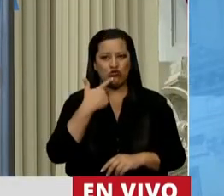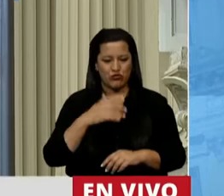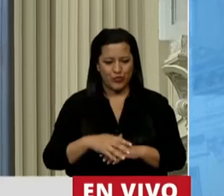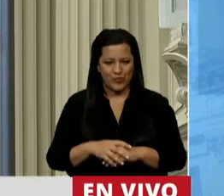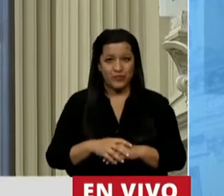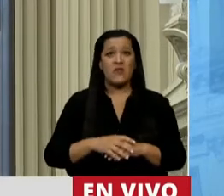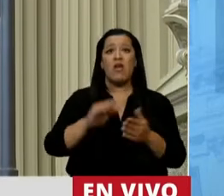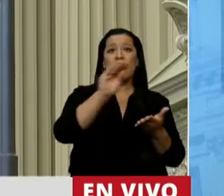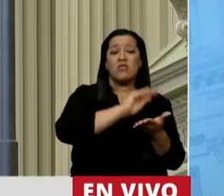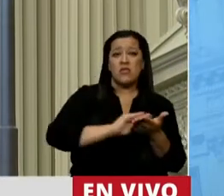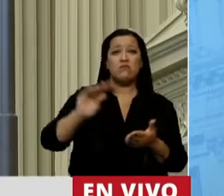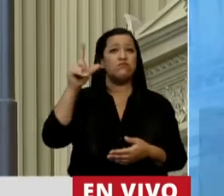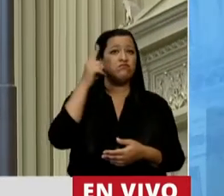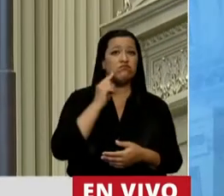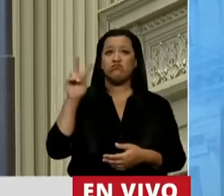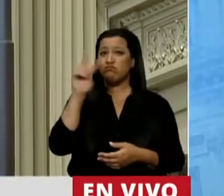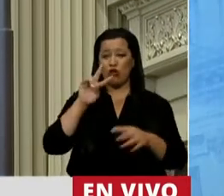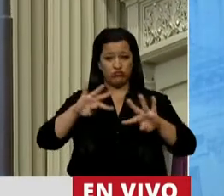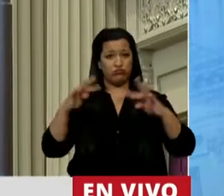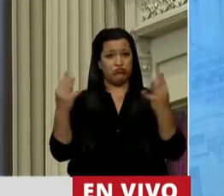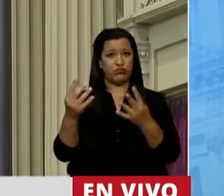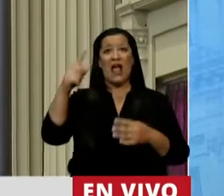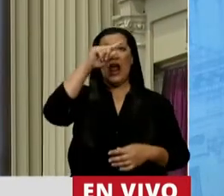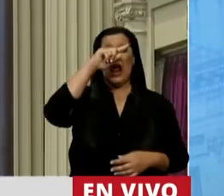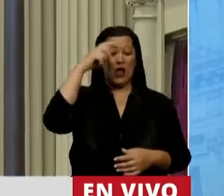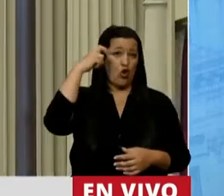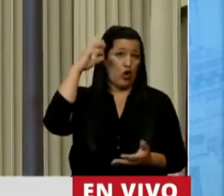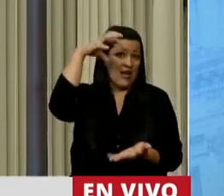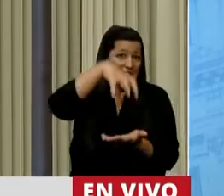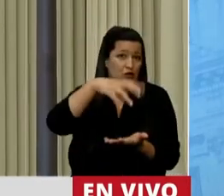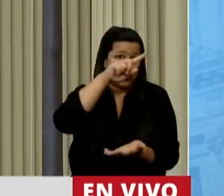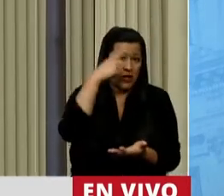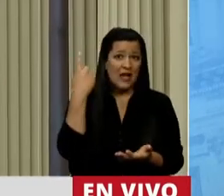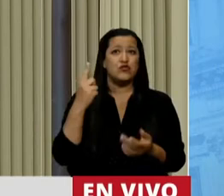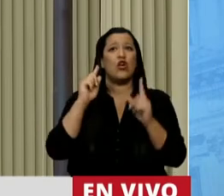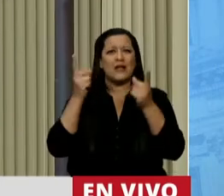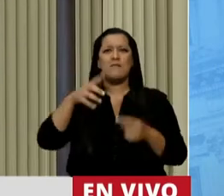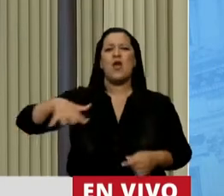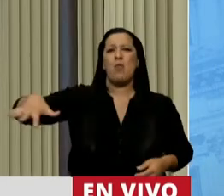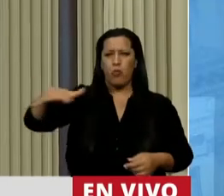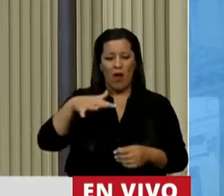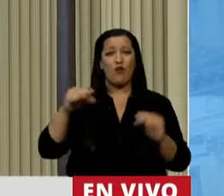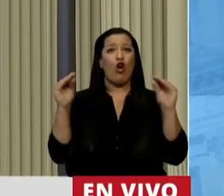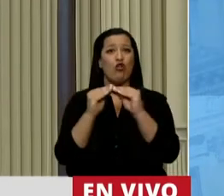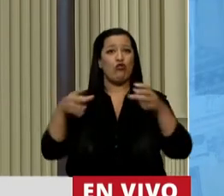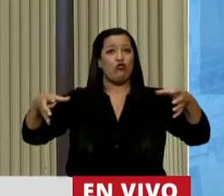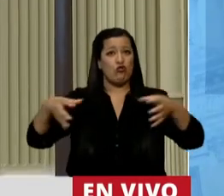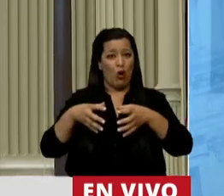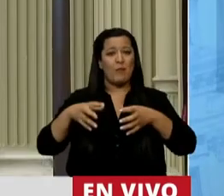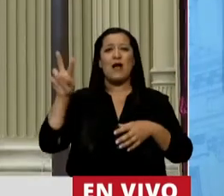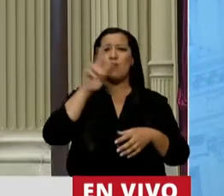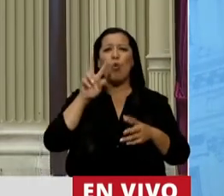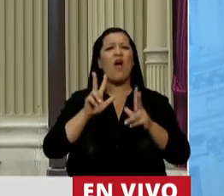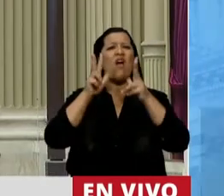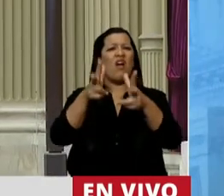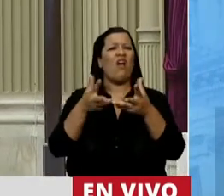A los diputados y diputadas de este Congreso de la Nación y al pueblo de donde surgimos y al que nos debemos, las compañeras descamisadas les decimos